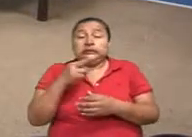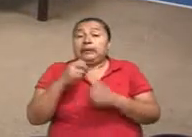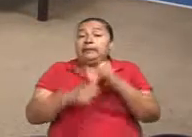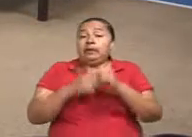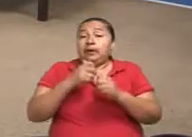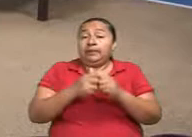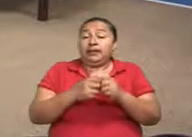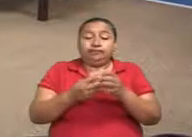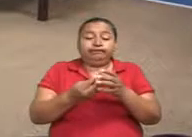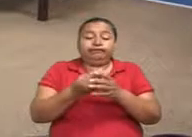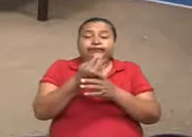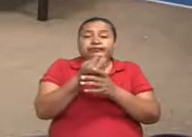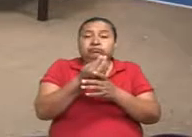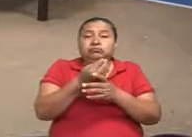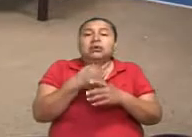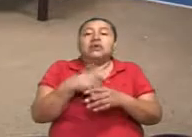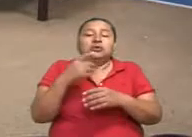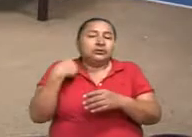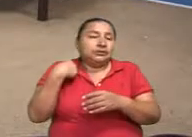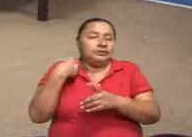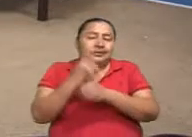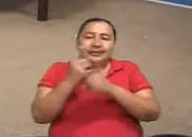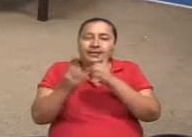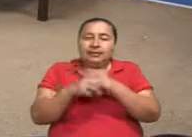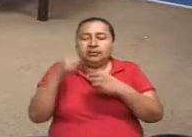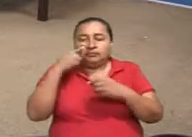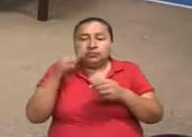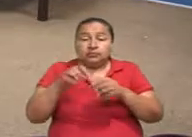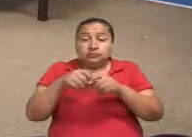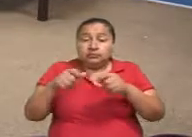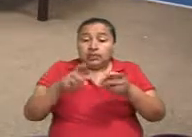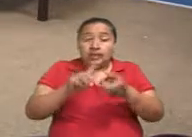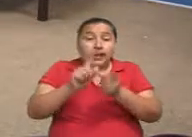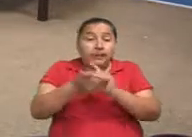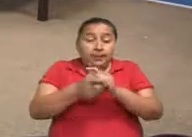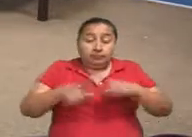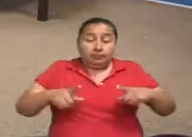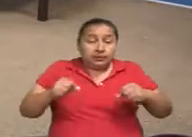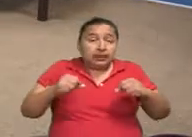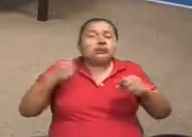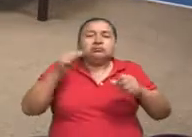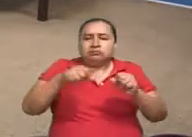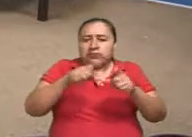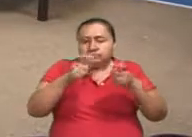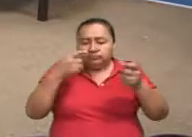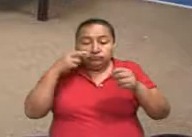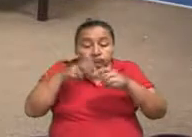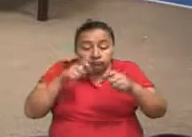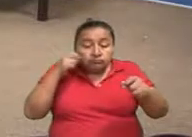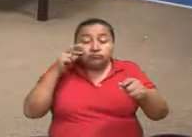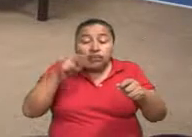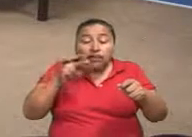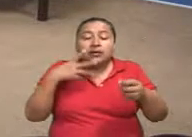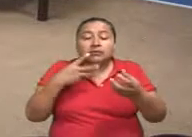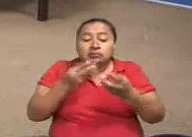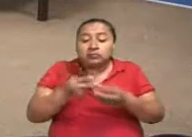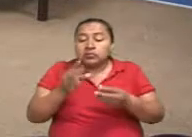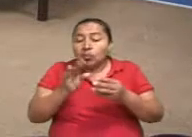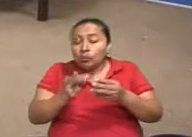criptorquidia tiene que estar examinándolo constantemente. Es la única solución que puede tener, pero tiene que